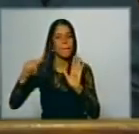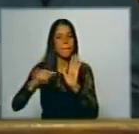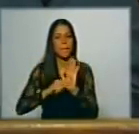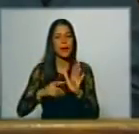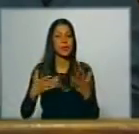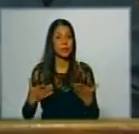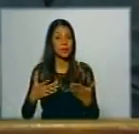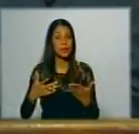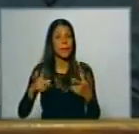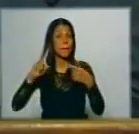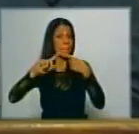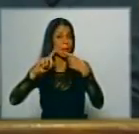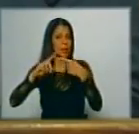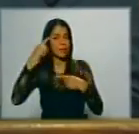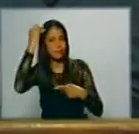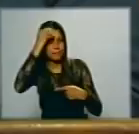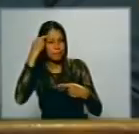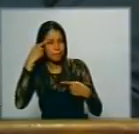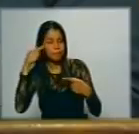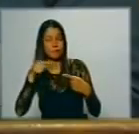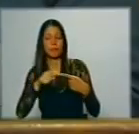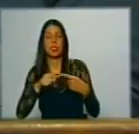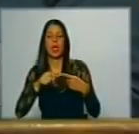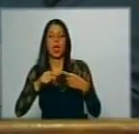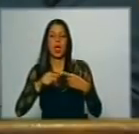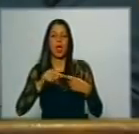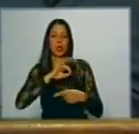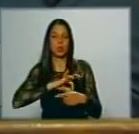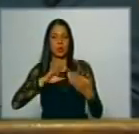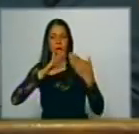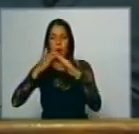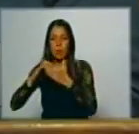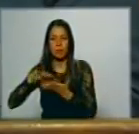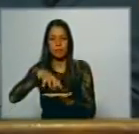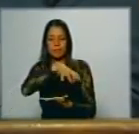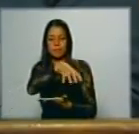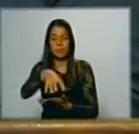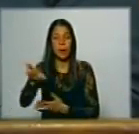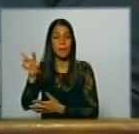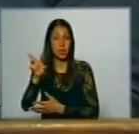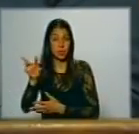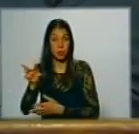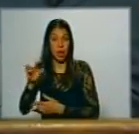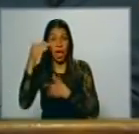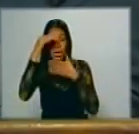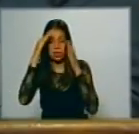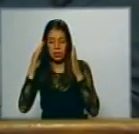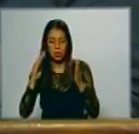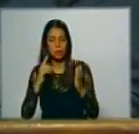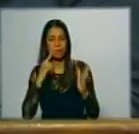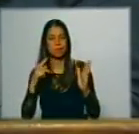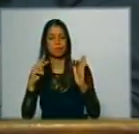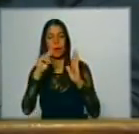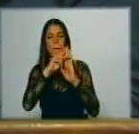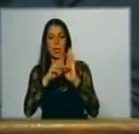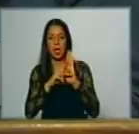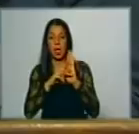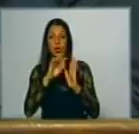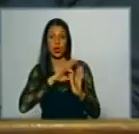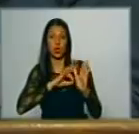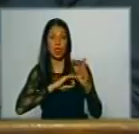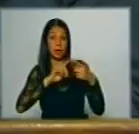en cuenta el marco socioeconómico de la República, debiendo atender al principio de justicia